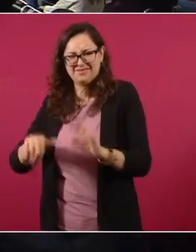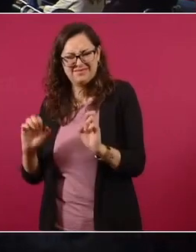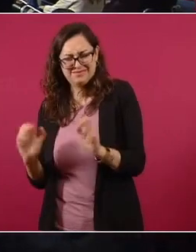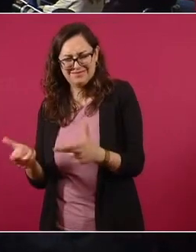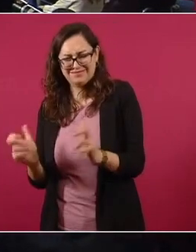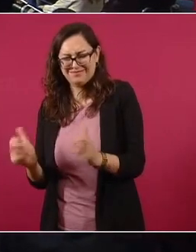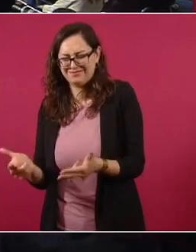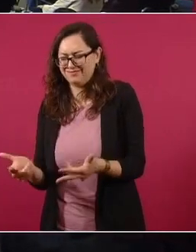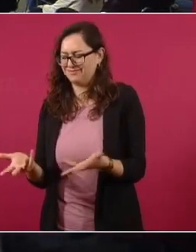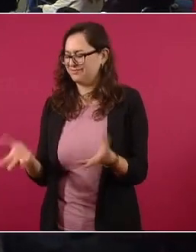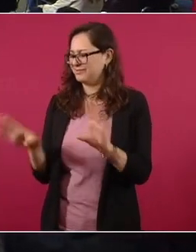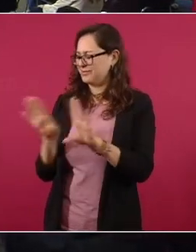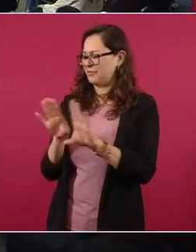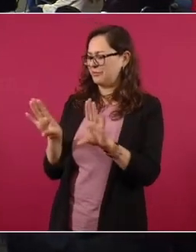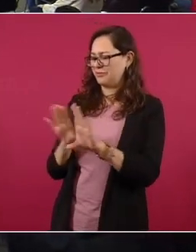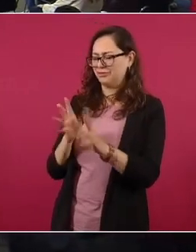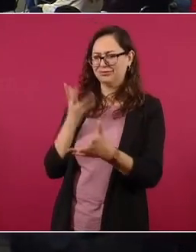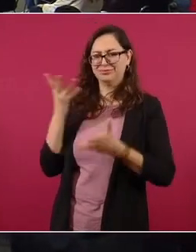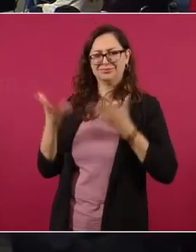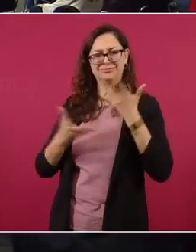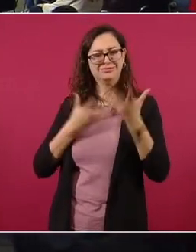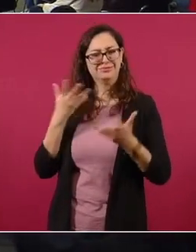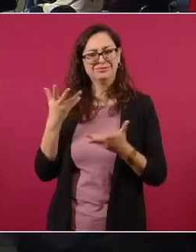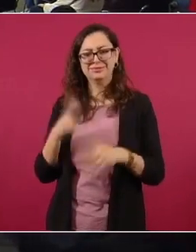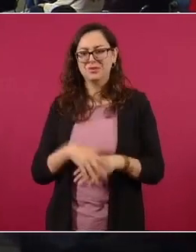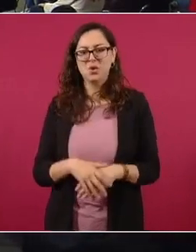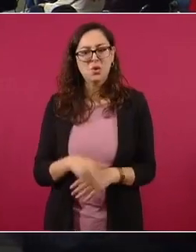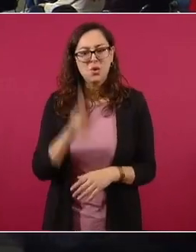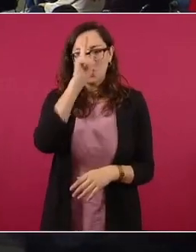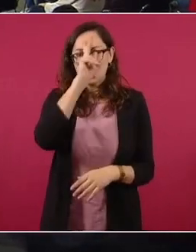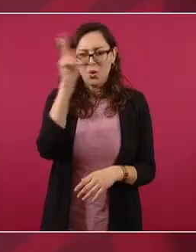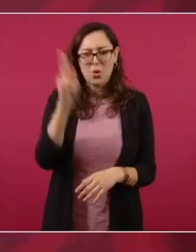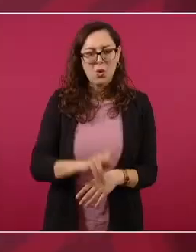peores cosas, todavía en el gobierno anterior